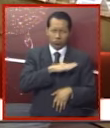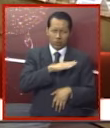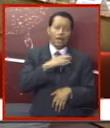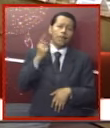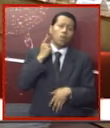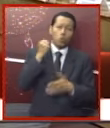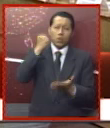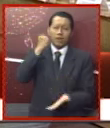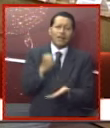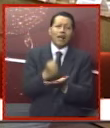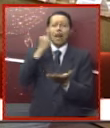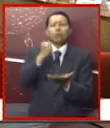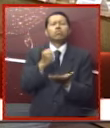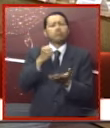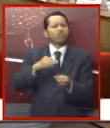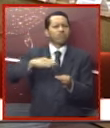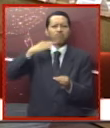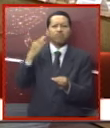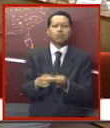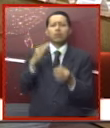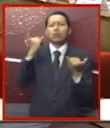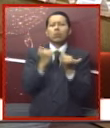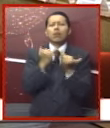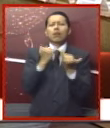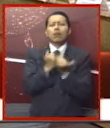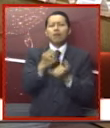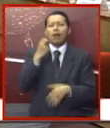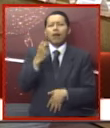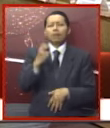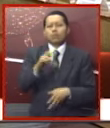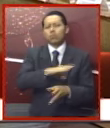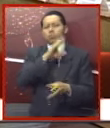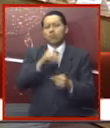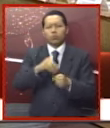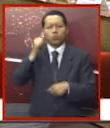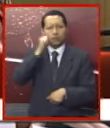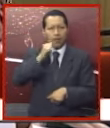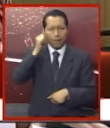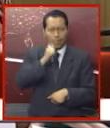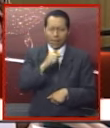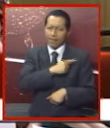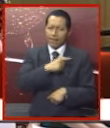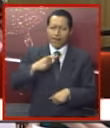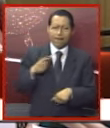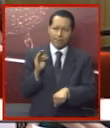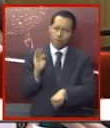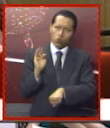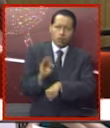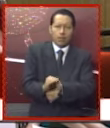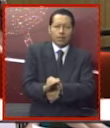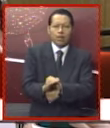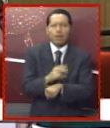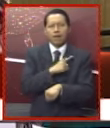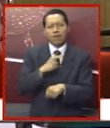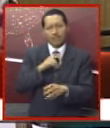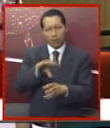Y eso es algo que este Poder Legislativo debe siempre proteger y debe siempre